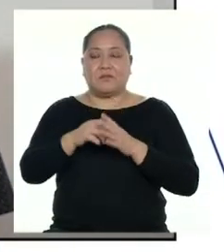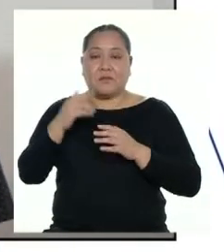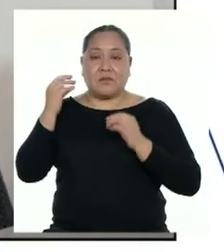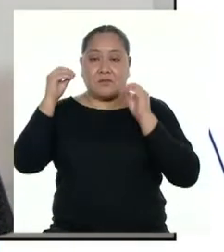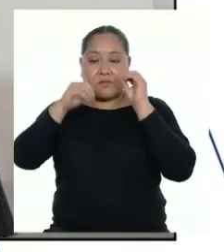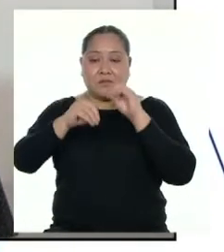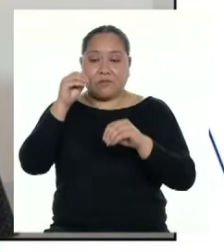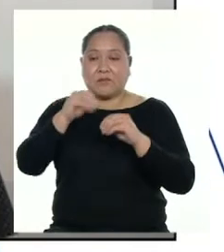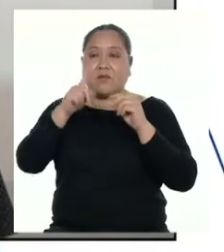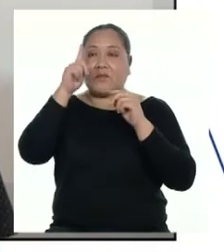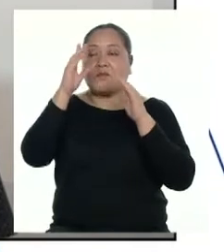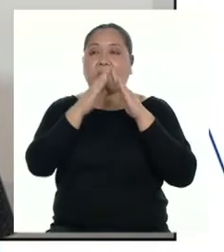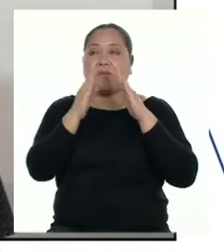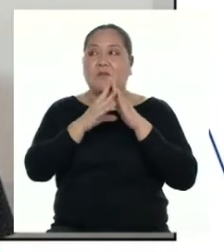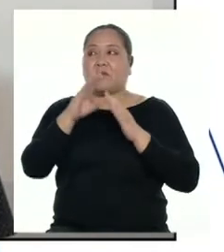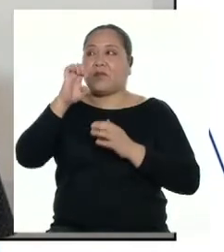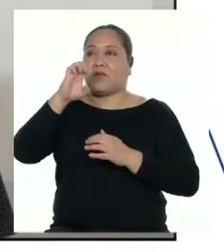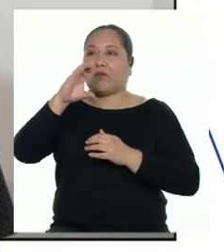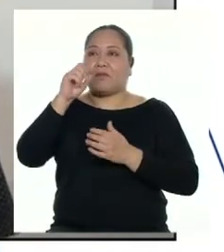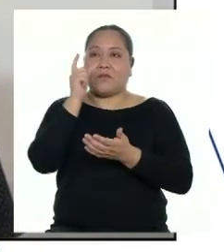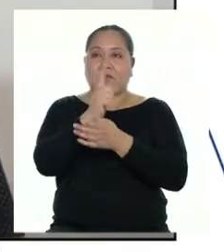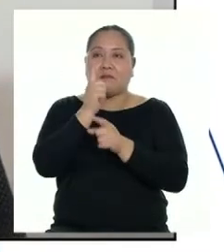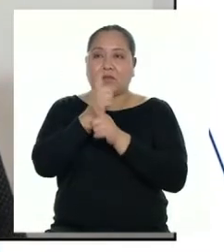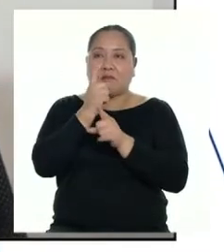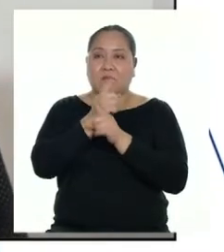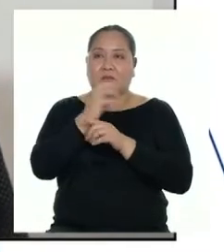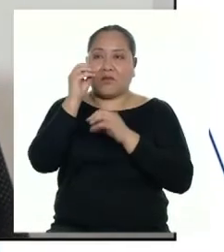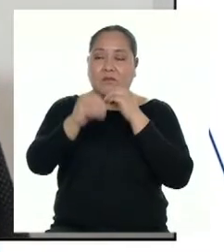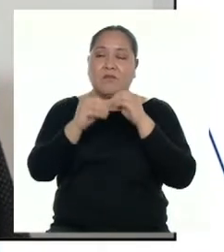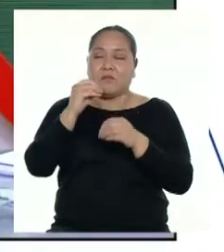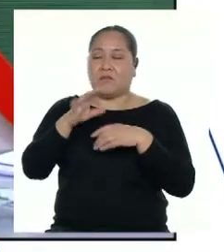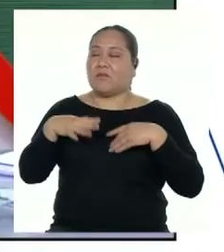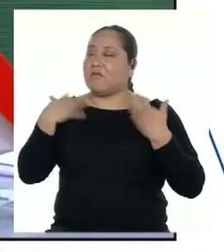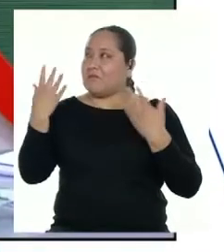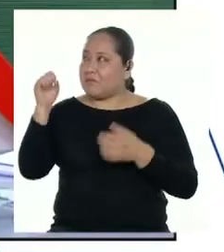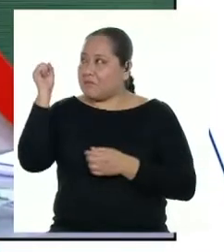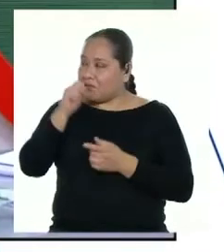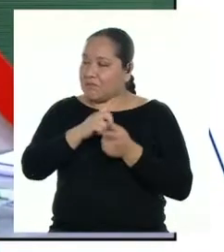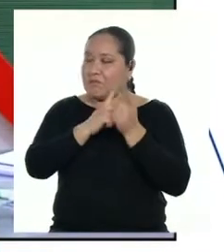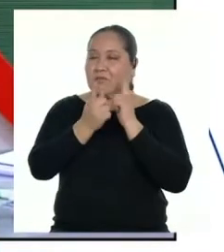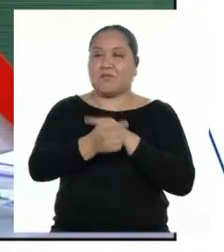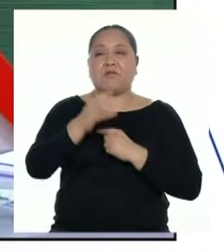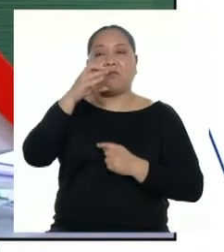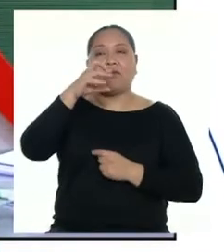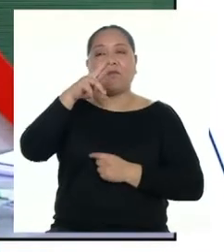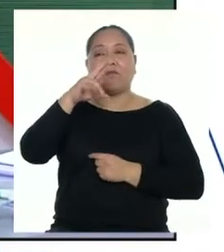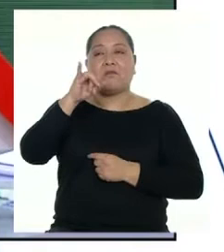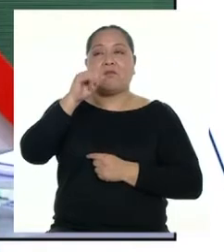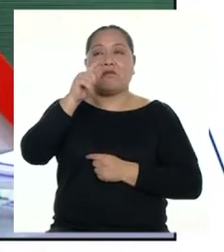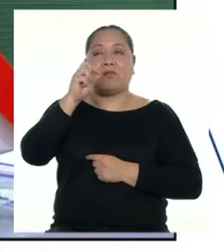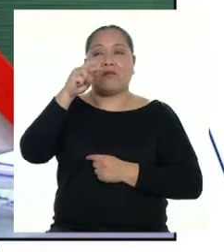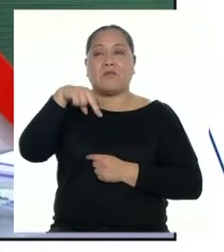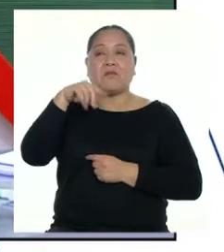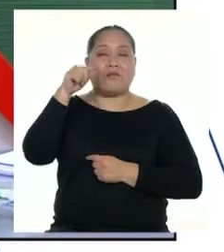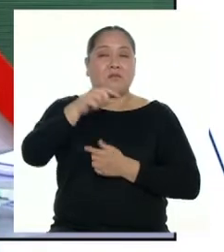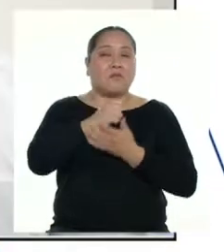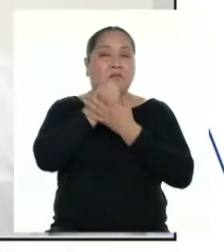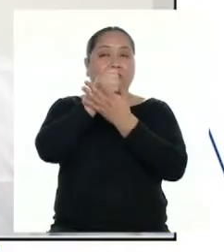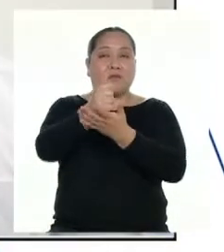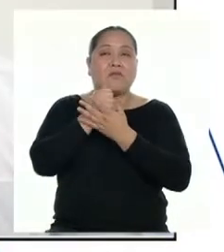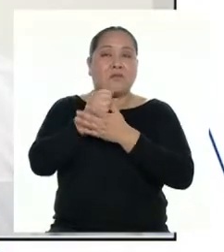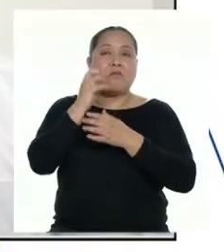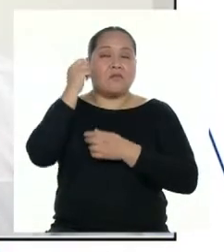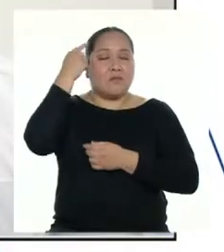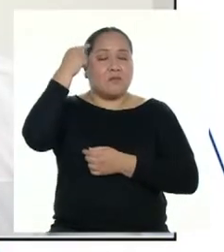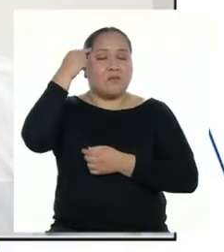hogar ecoeficiente y que de pocas cosas puedo hacer un gran cambio. Cristian, ¿te ha ayudado o crees que te vaya a servir luego?